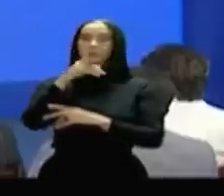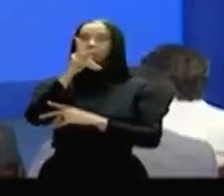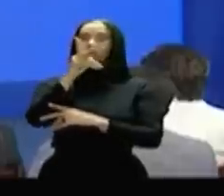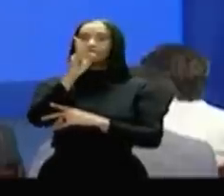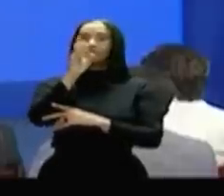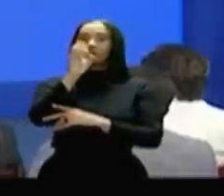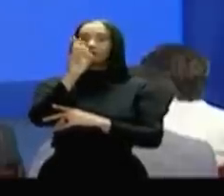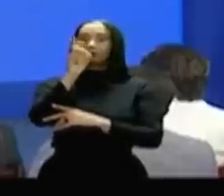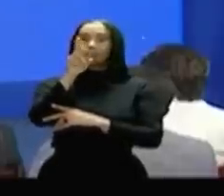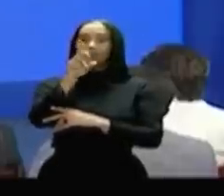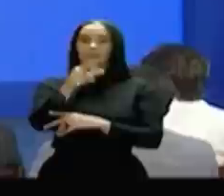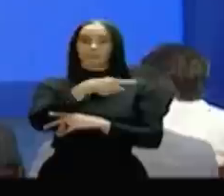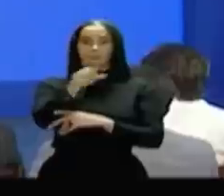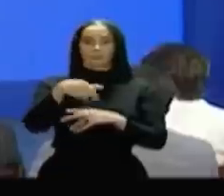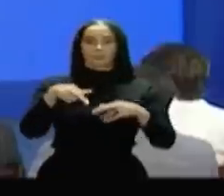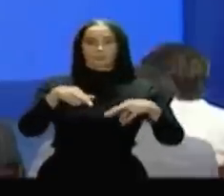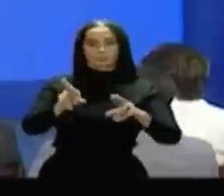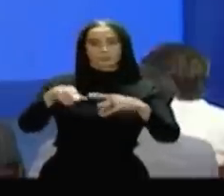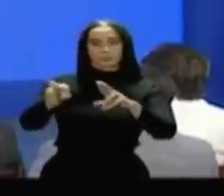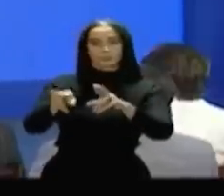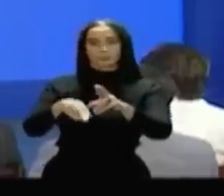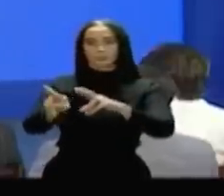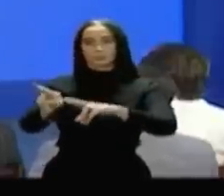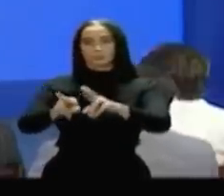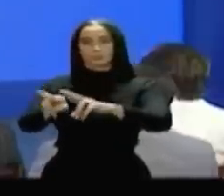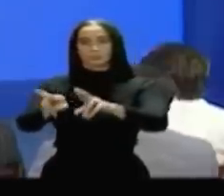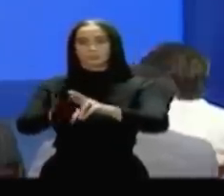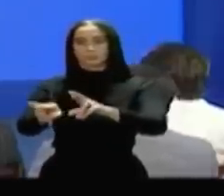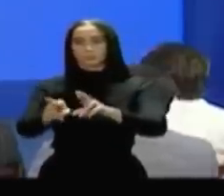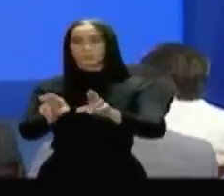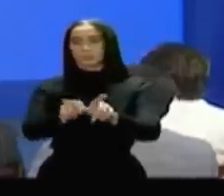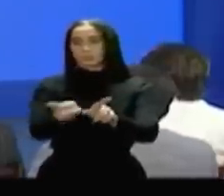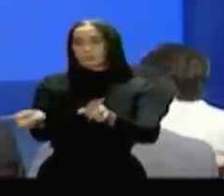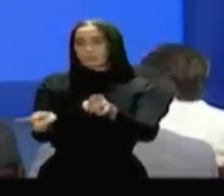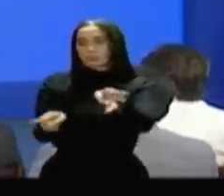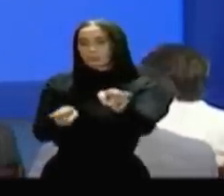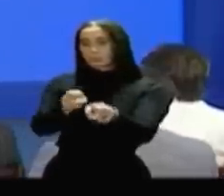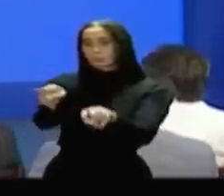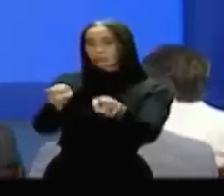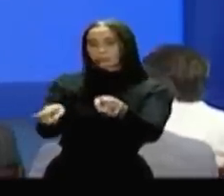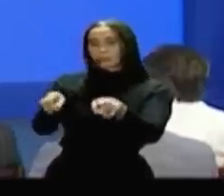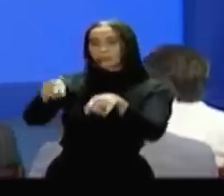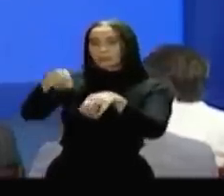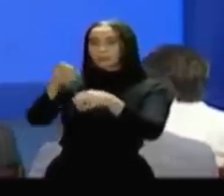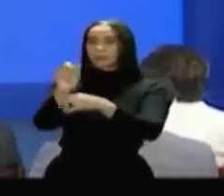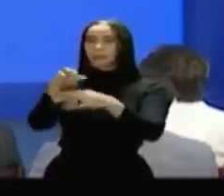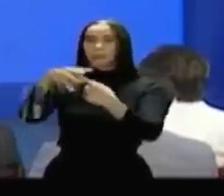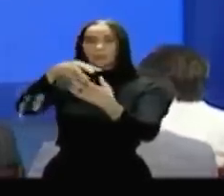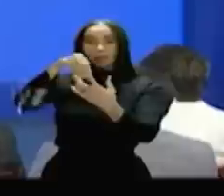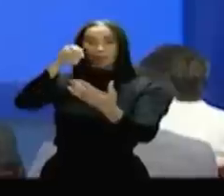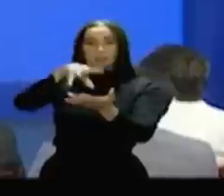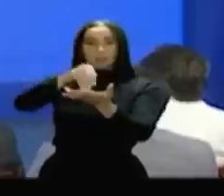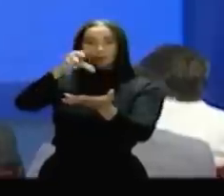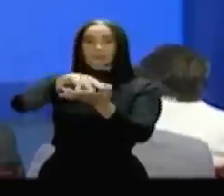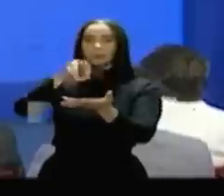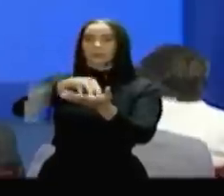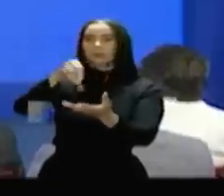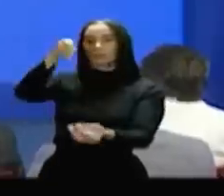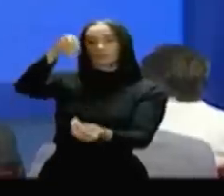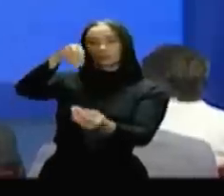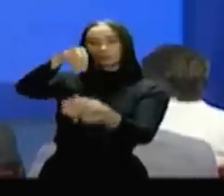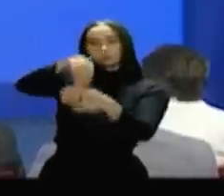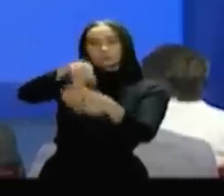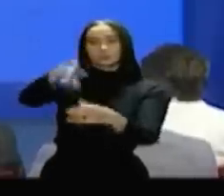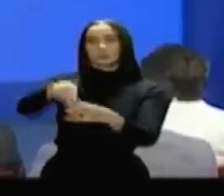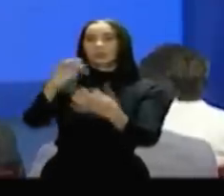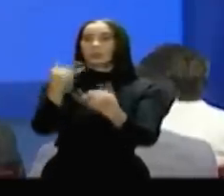lo salvamos atendiendo el tema de las cuencas. Es bueno que aprovechen este momento, porque usted puede abrirlo y será siempre lo mismo. Río Masacre,